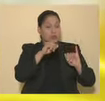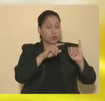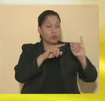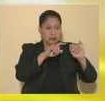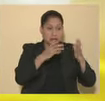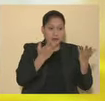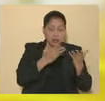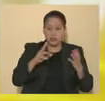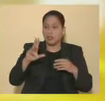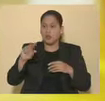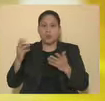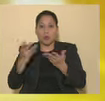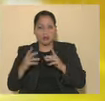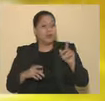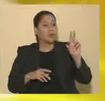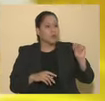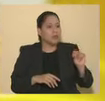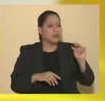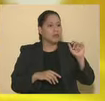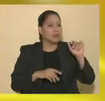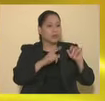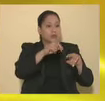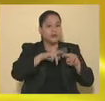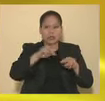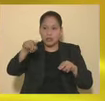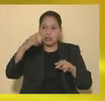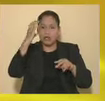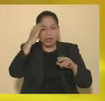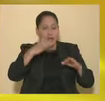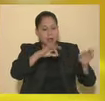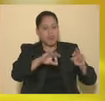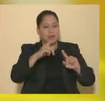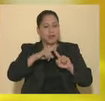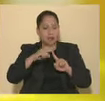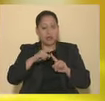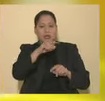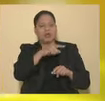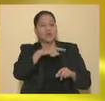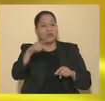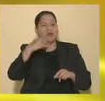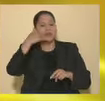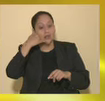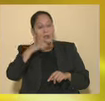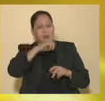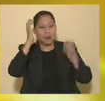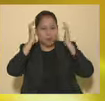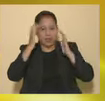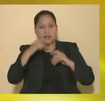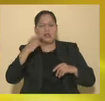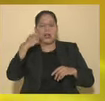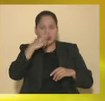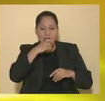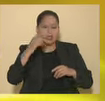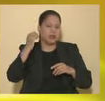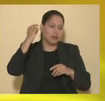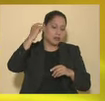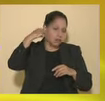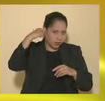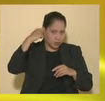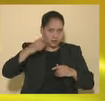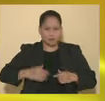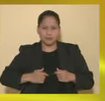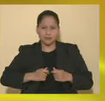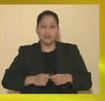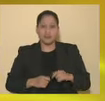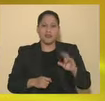decir, no hagas eso, siéntate a comer, tiende tu cama, haz la tarea, haz la llamada, báñate, lávate las orejas. Exacto,